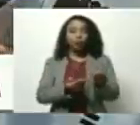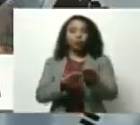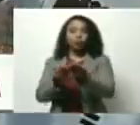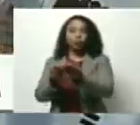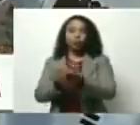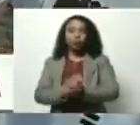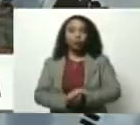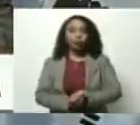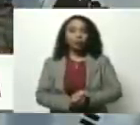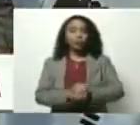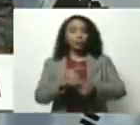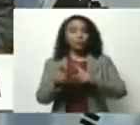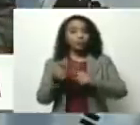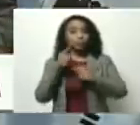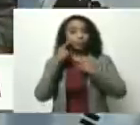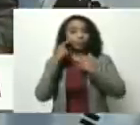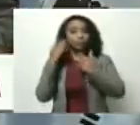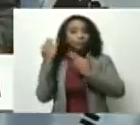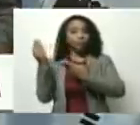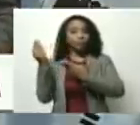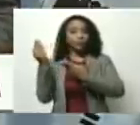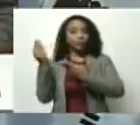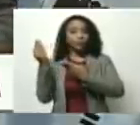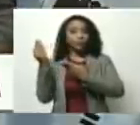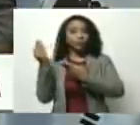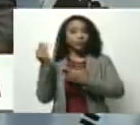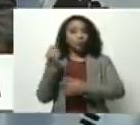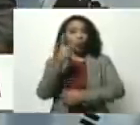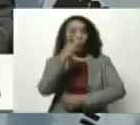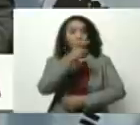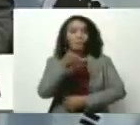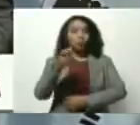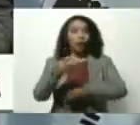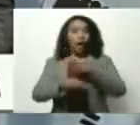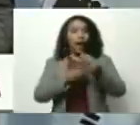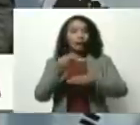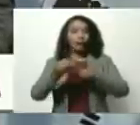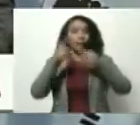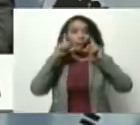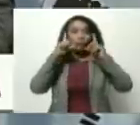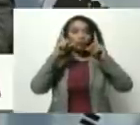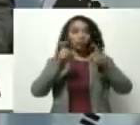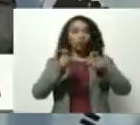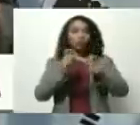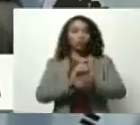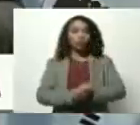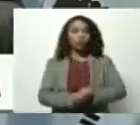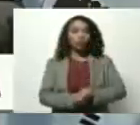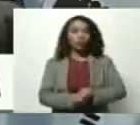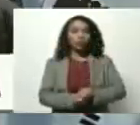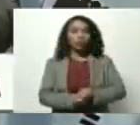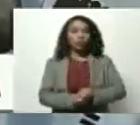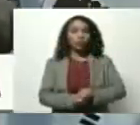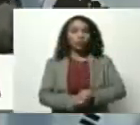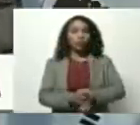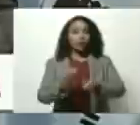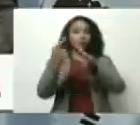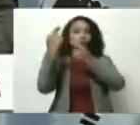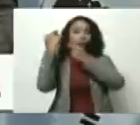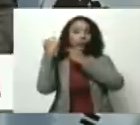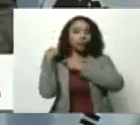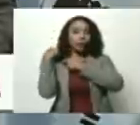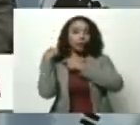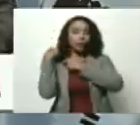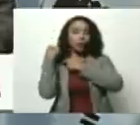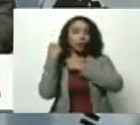cierto está en que cuando alguien asume una profesión y se debe a